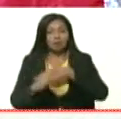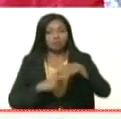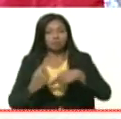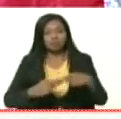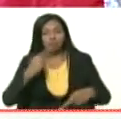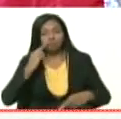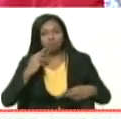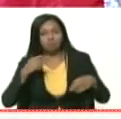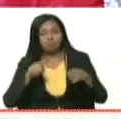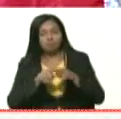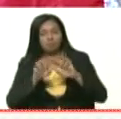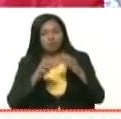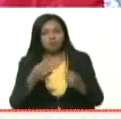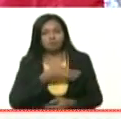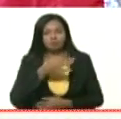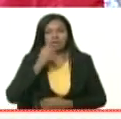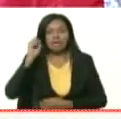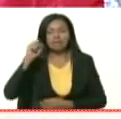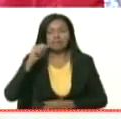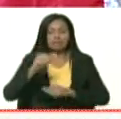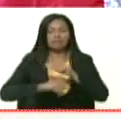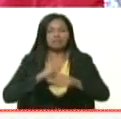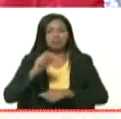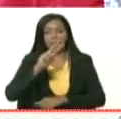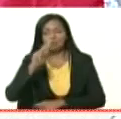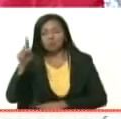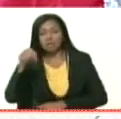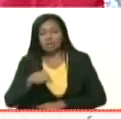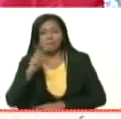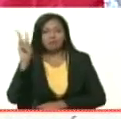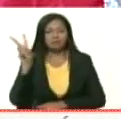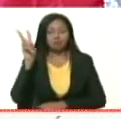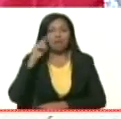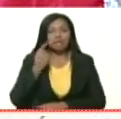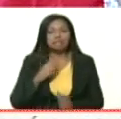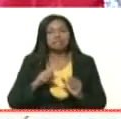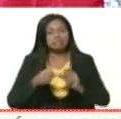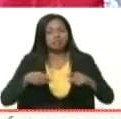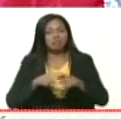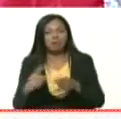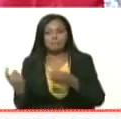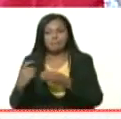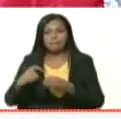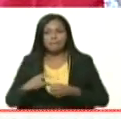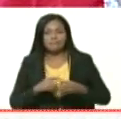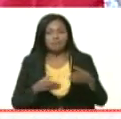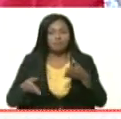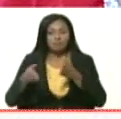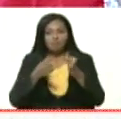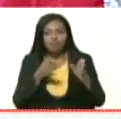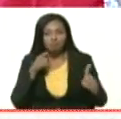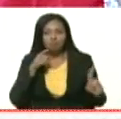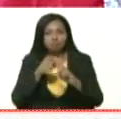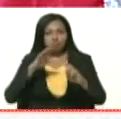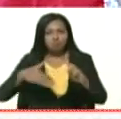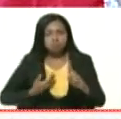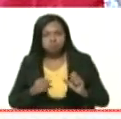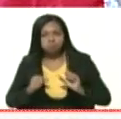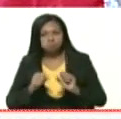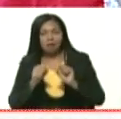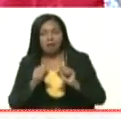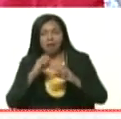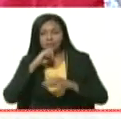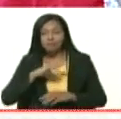bolivariana socialista del siglo XXI en Venezuela para seguir su marcha, su curso en la